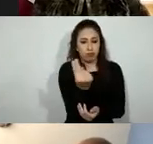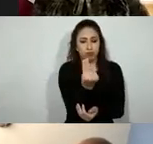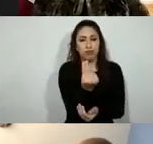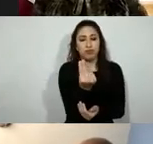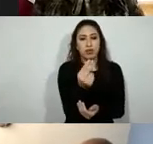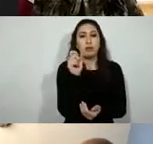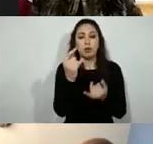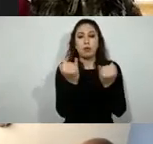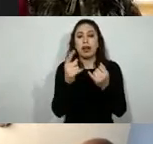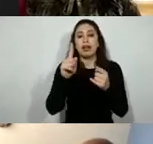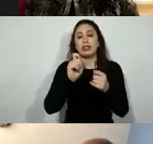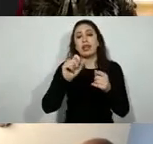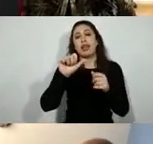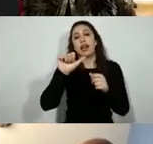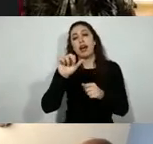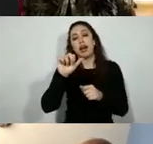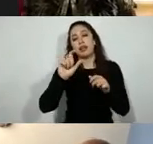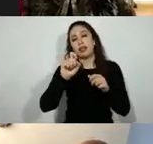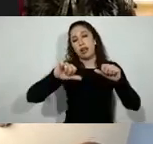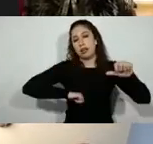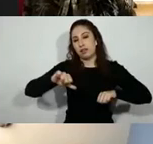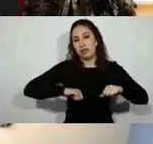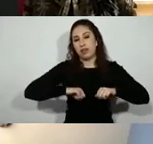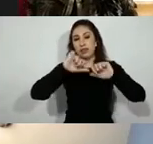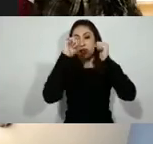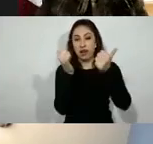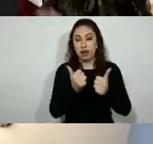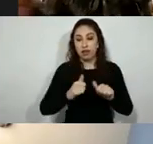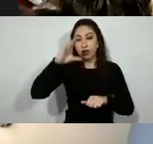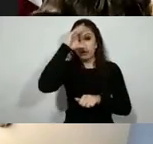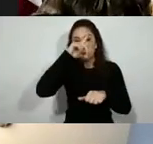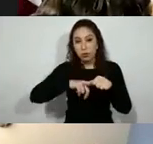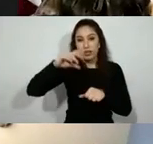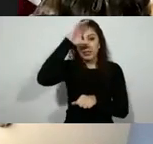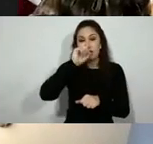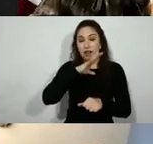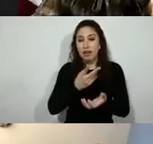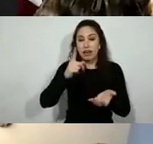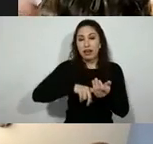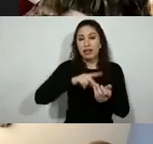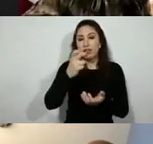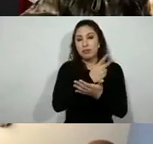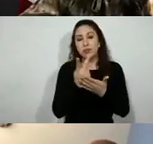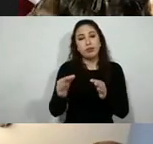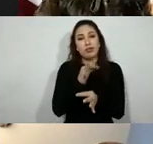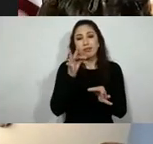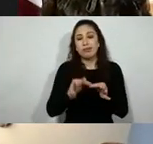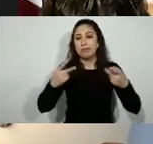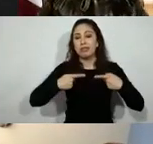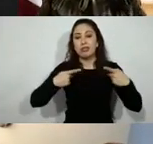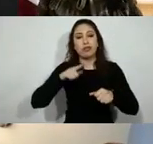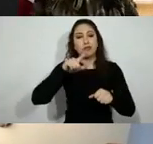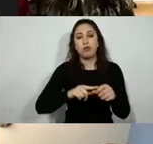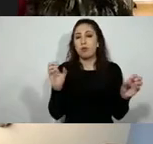arte, cultura y ciencias que contemplaba este programa, pues ya no se pudieron llevar a cabo de manera presencial